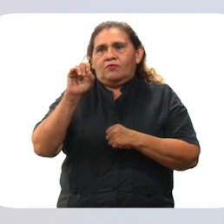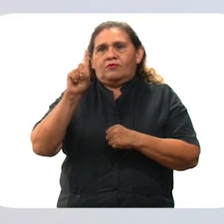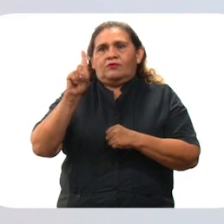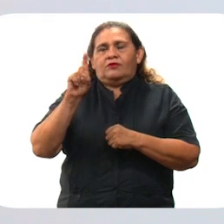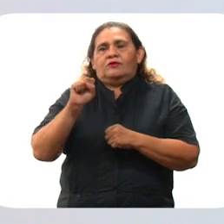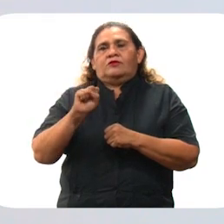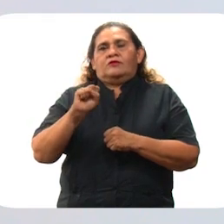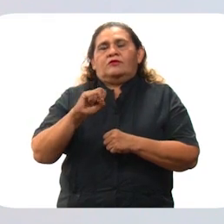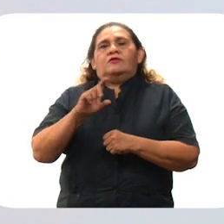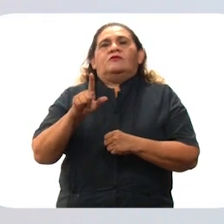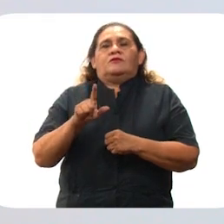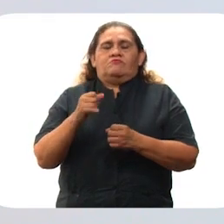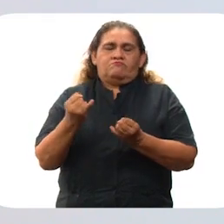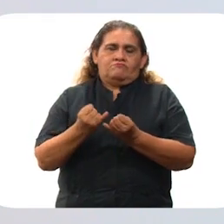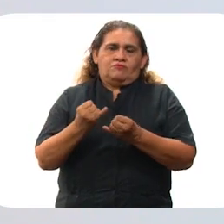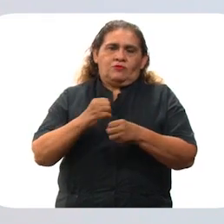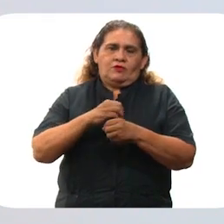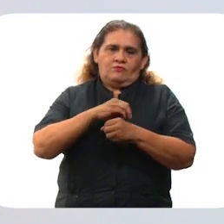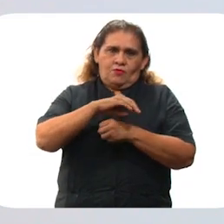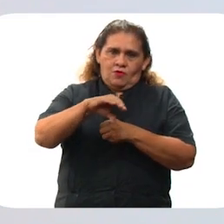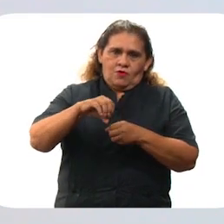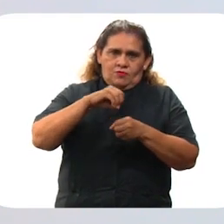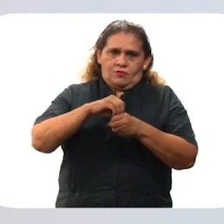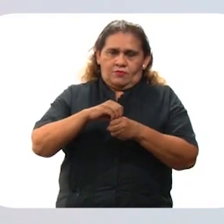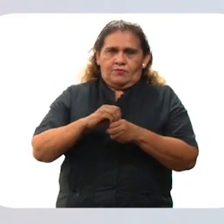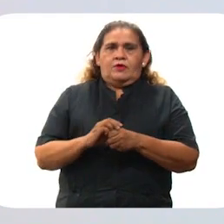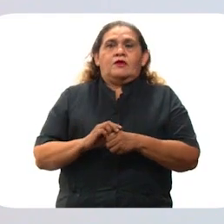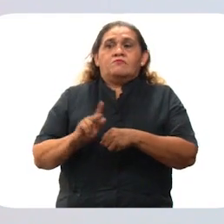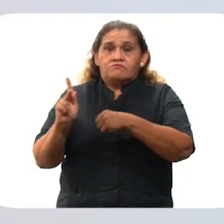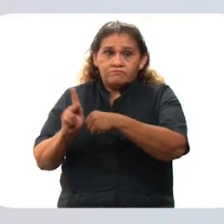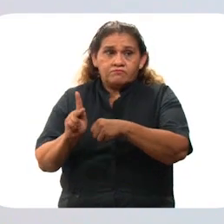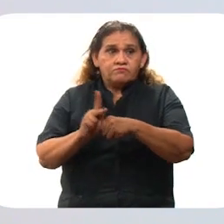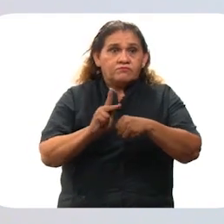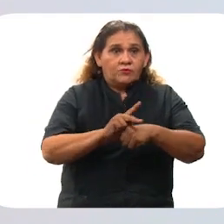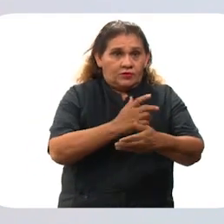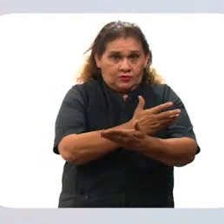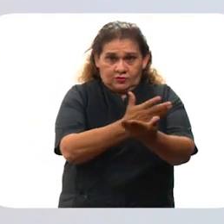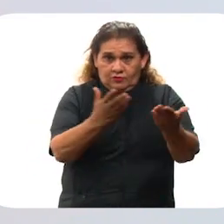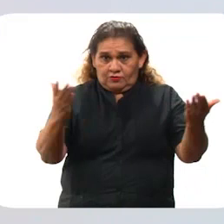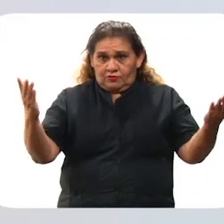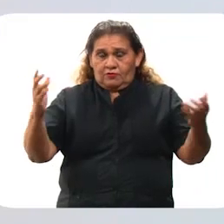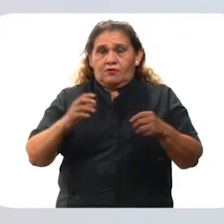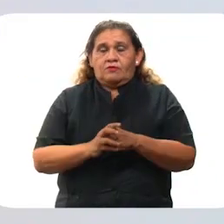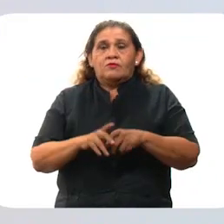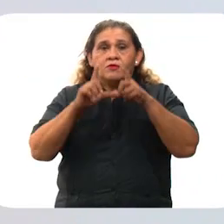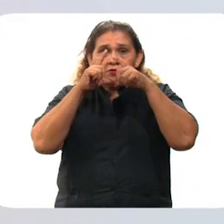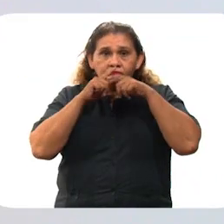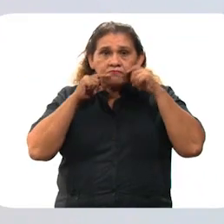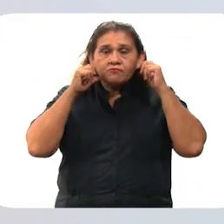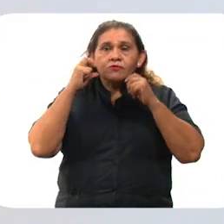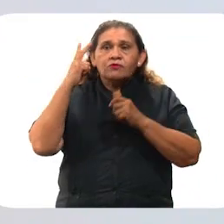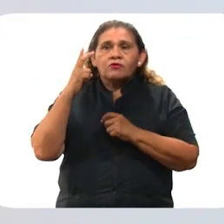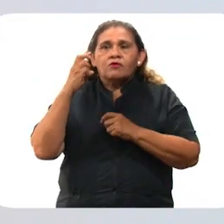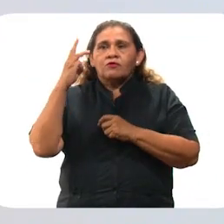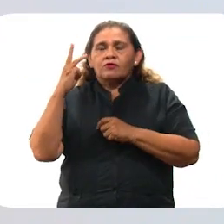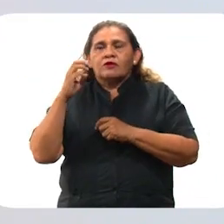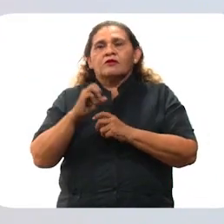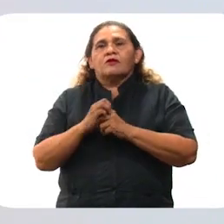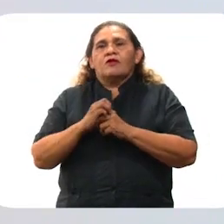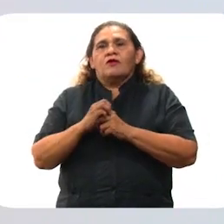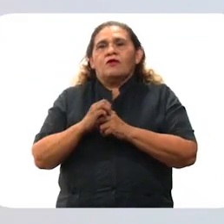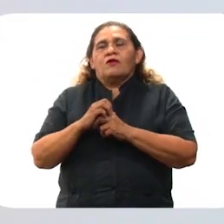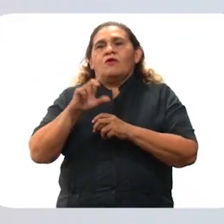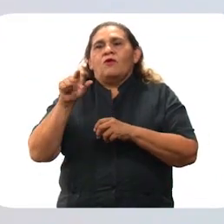incluida la variante Omicron, por lo que para protegernos entre todos, se sugiere el uso de cubrebocas de dos capas, tricapa